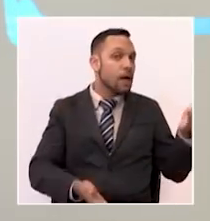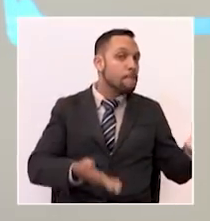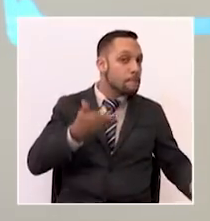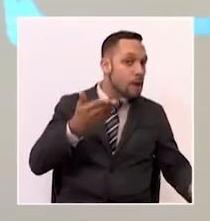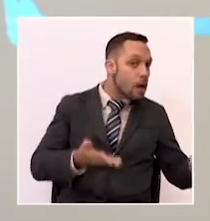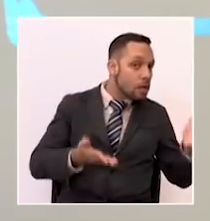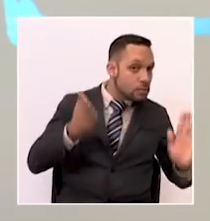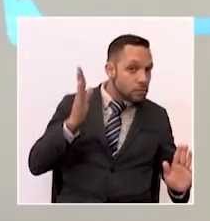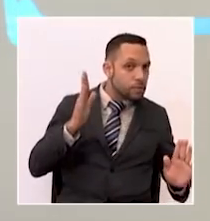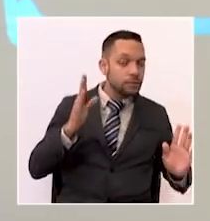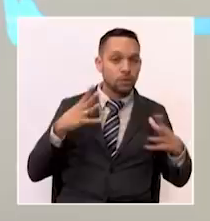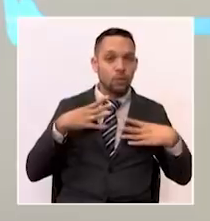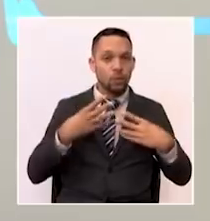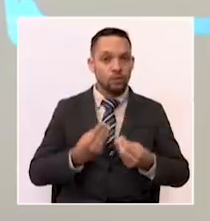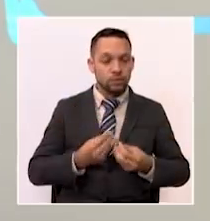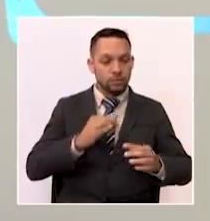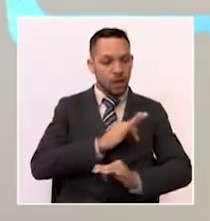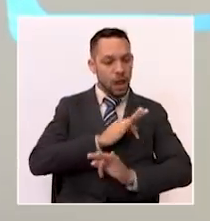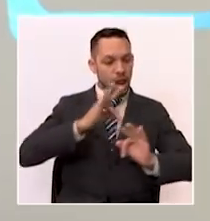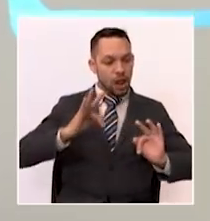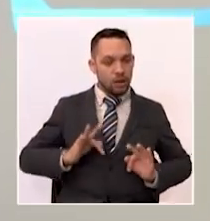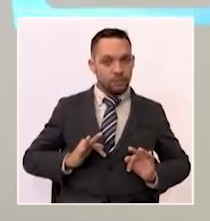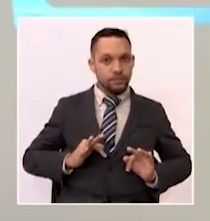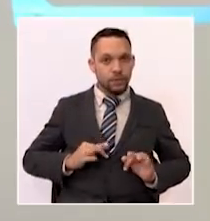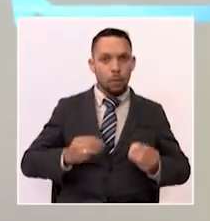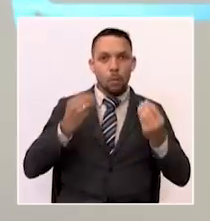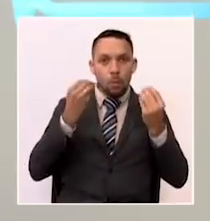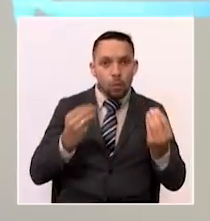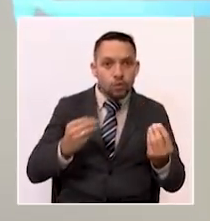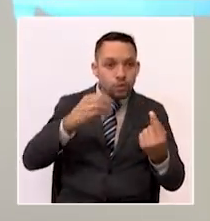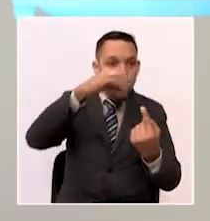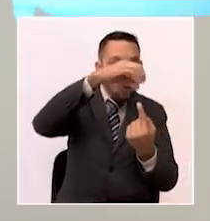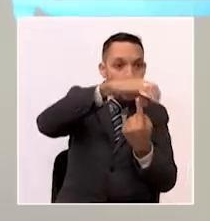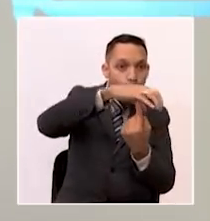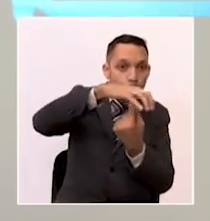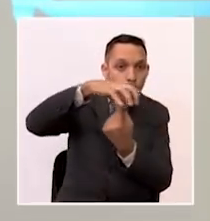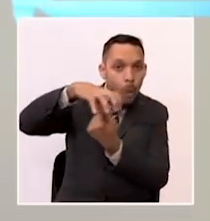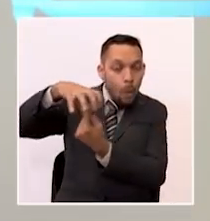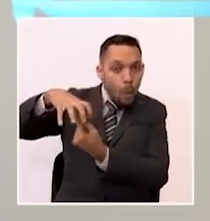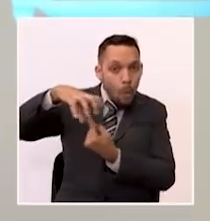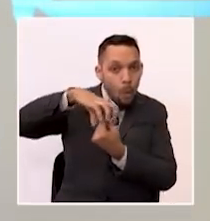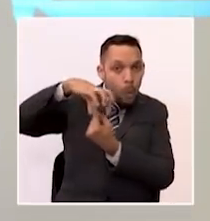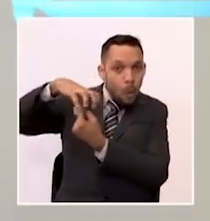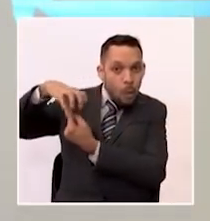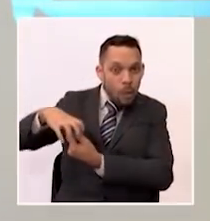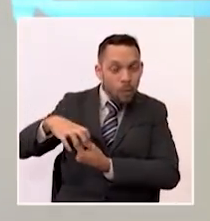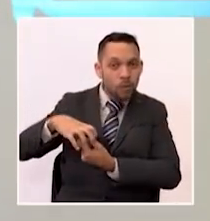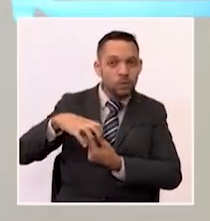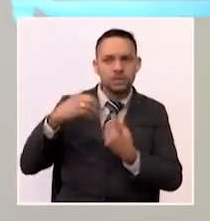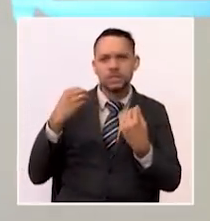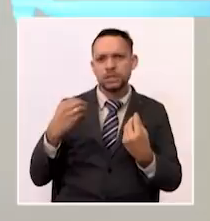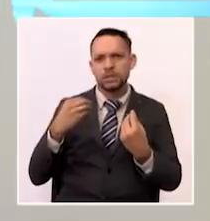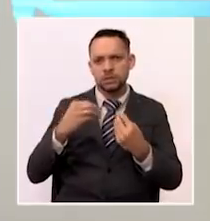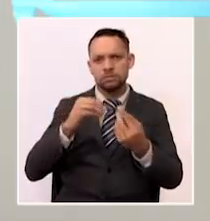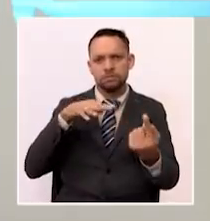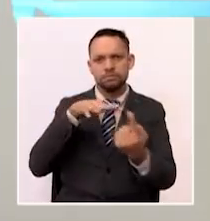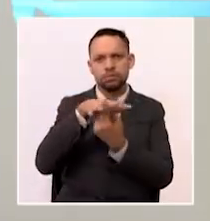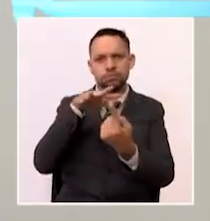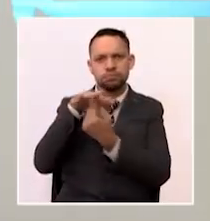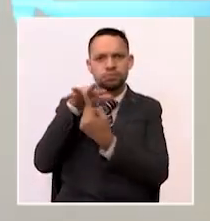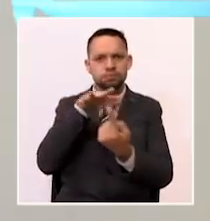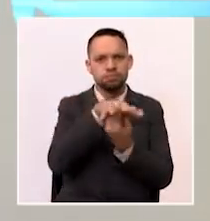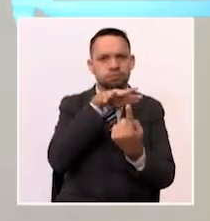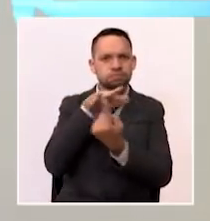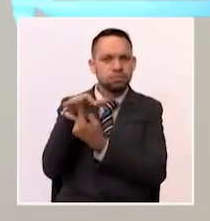en donde más hacemos tratamiento en ambas es cuando hay hongos. Porque los hongos son, digámoslo, los hongos son oportunistas. Los